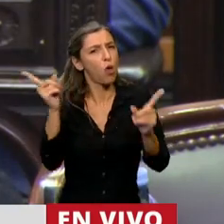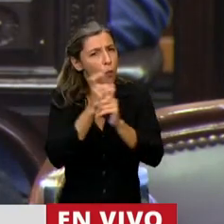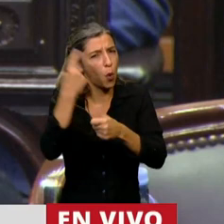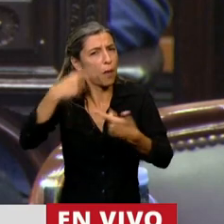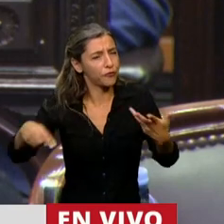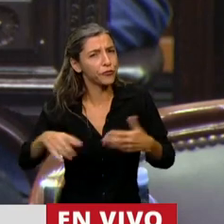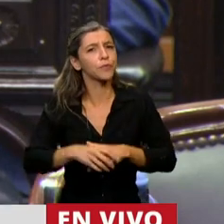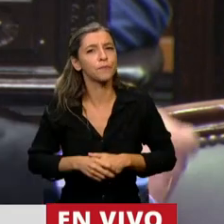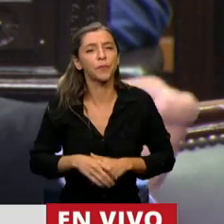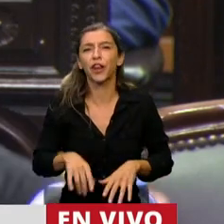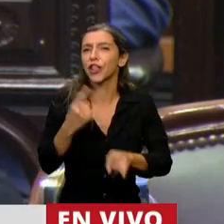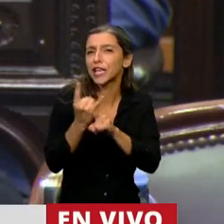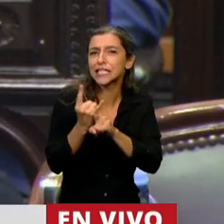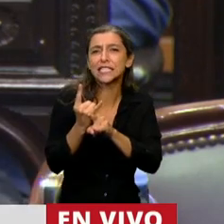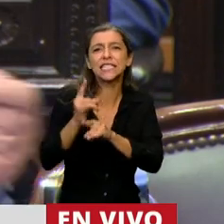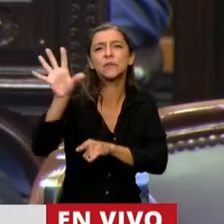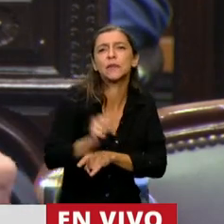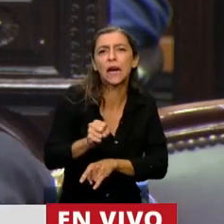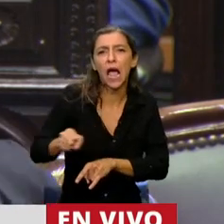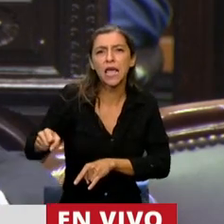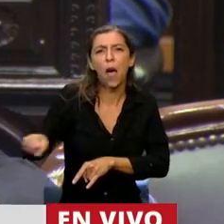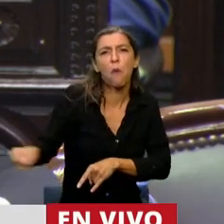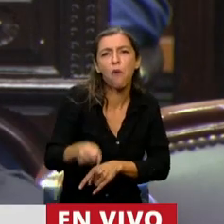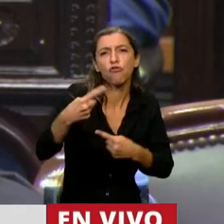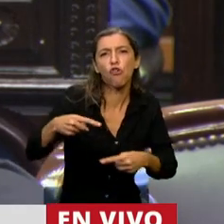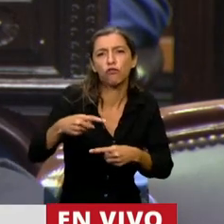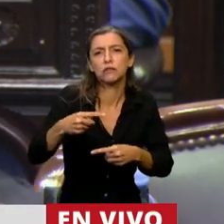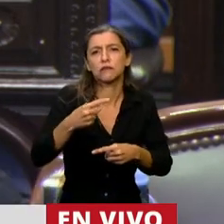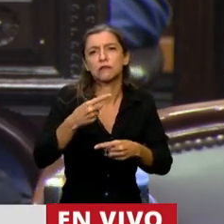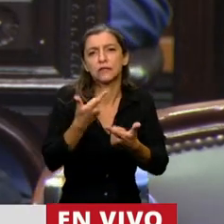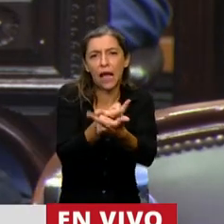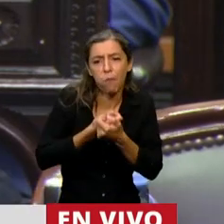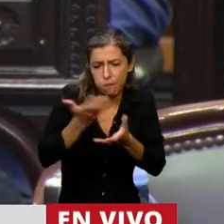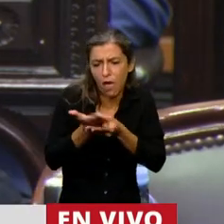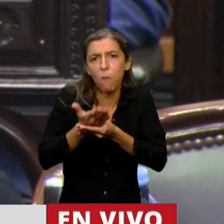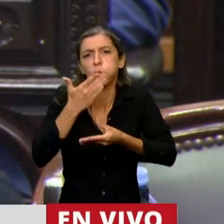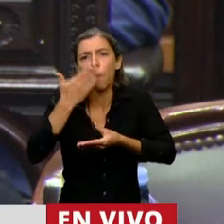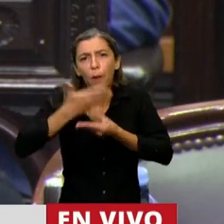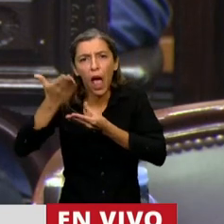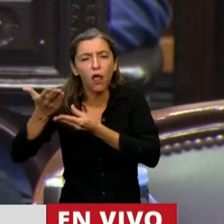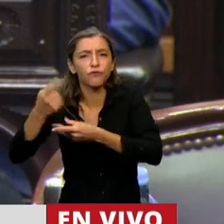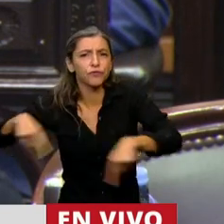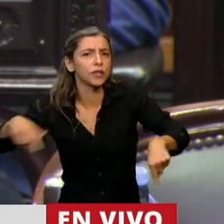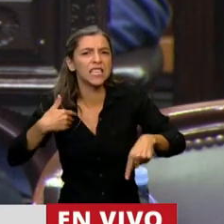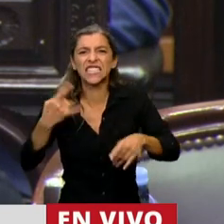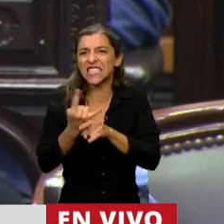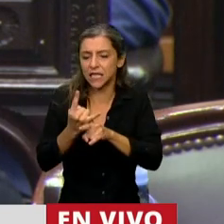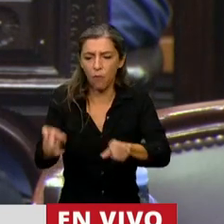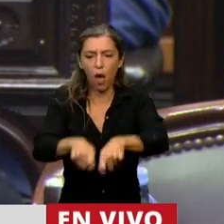avión, cargada de carpetas y todo. No existía esto, no teníamos. Y la abría y con una